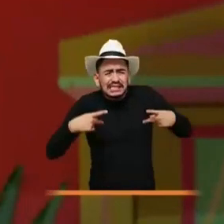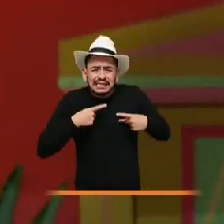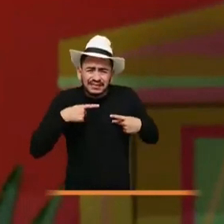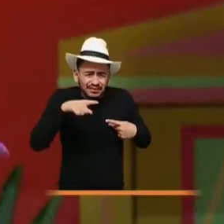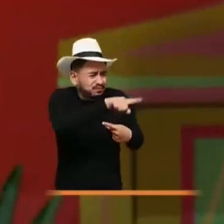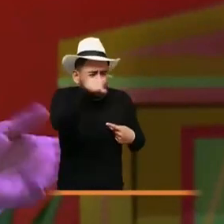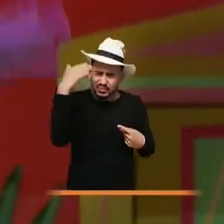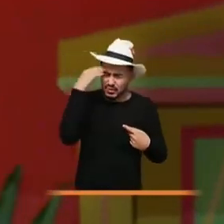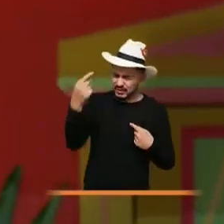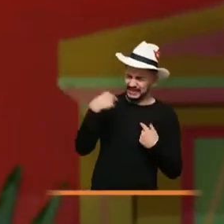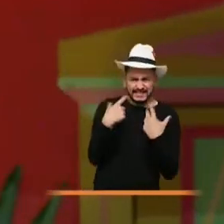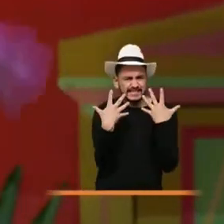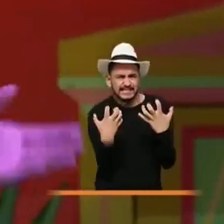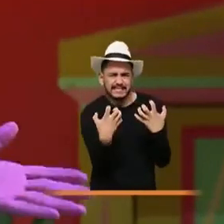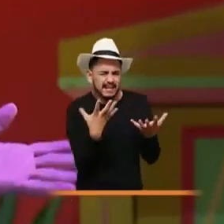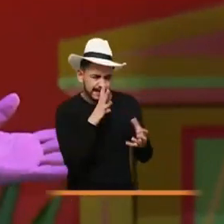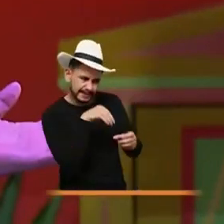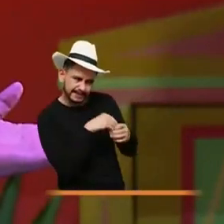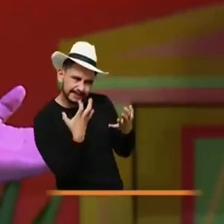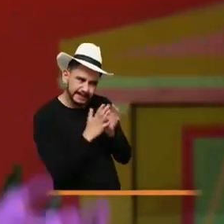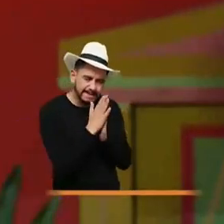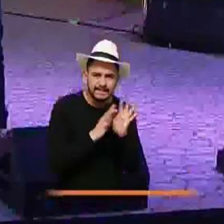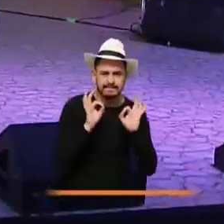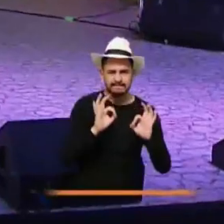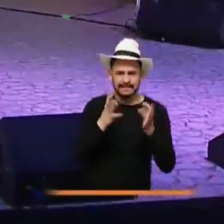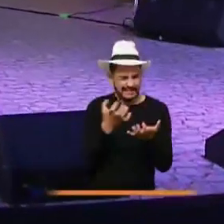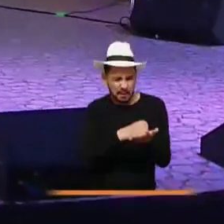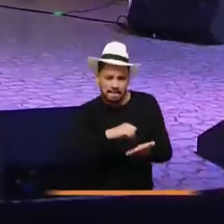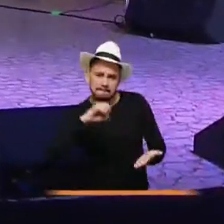maduro ya sea una fruta podrida